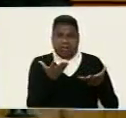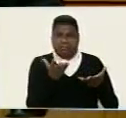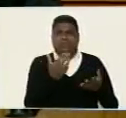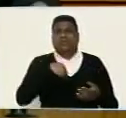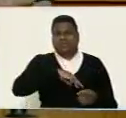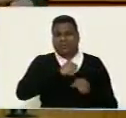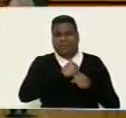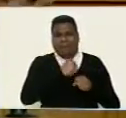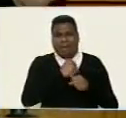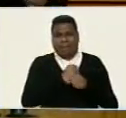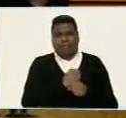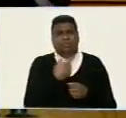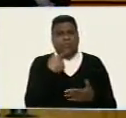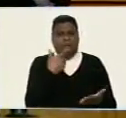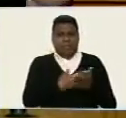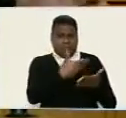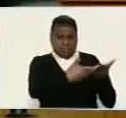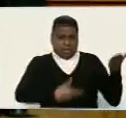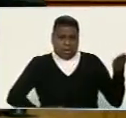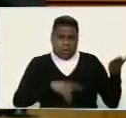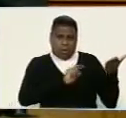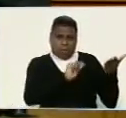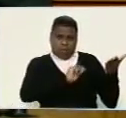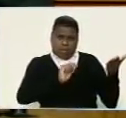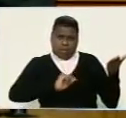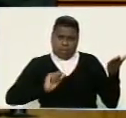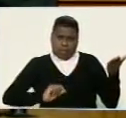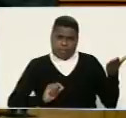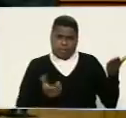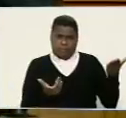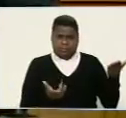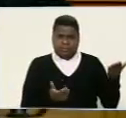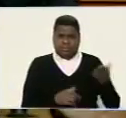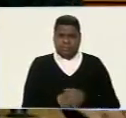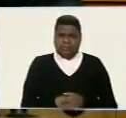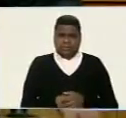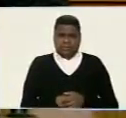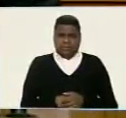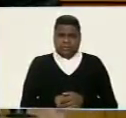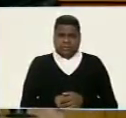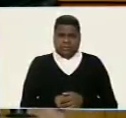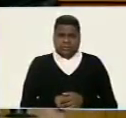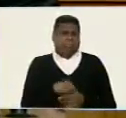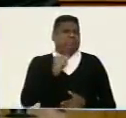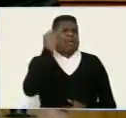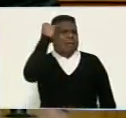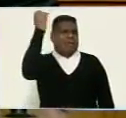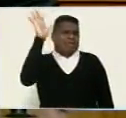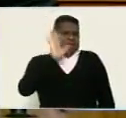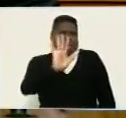Entonces yo les pido que en esa hojita nos pongan ahí, hermanos, hermanas, lo que a ustedes se les ocurra,